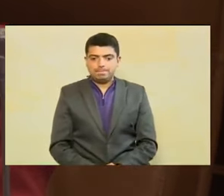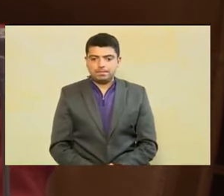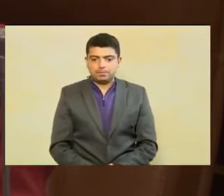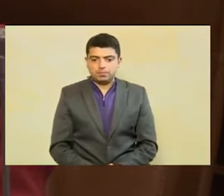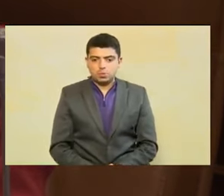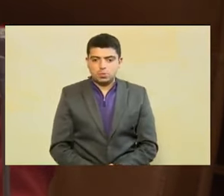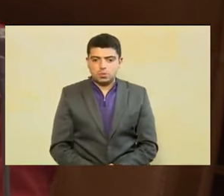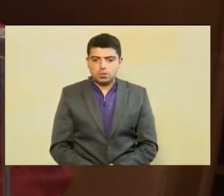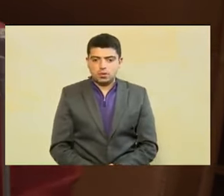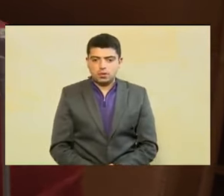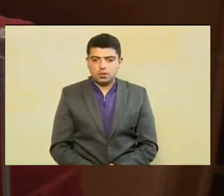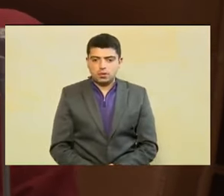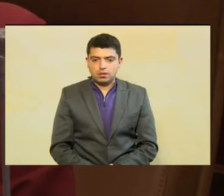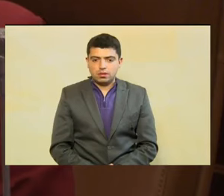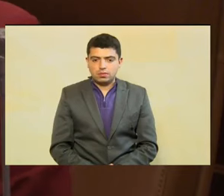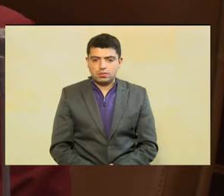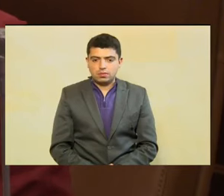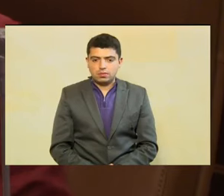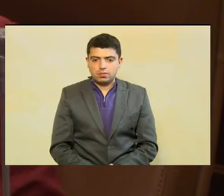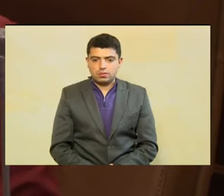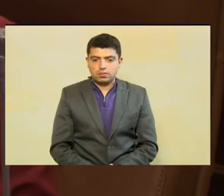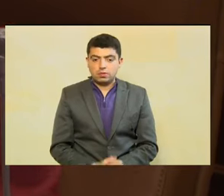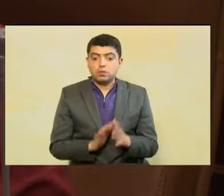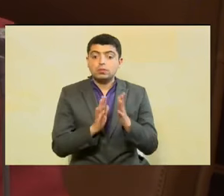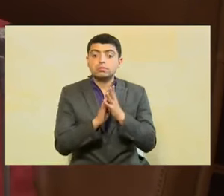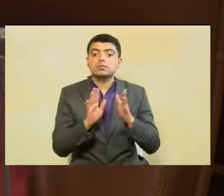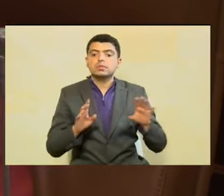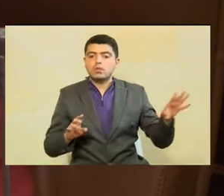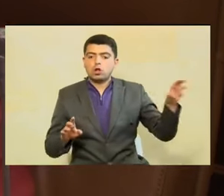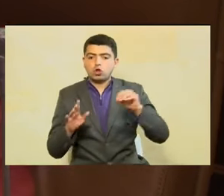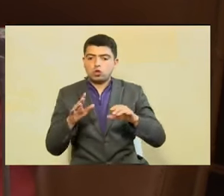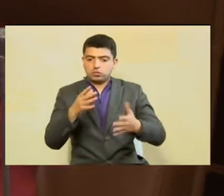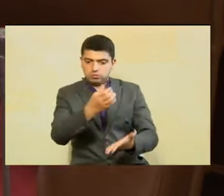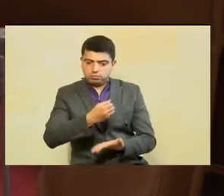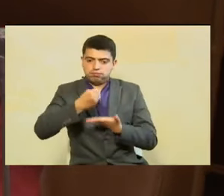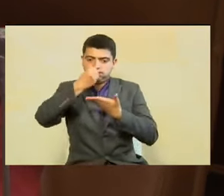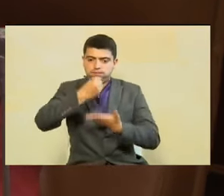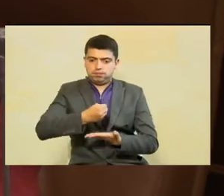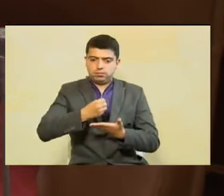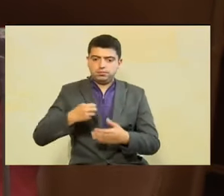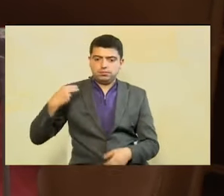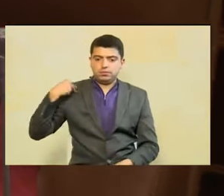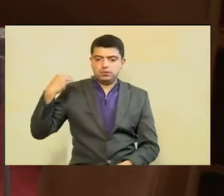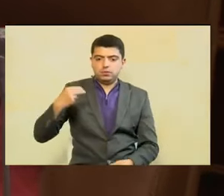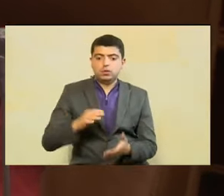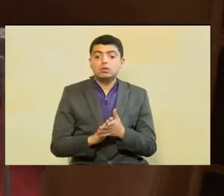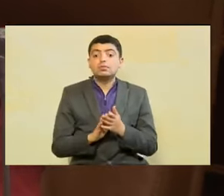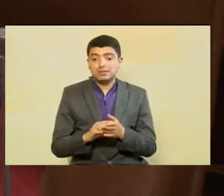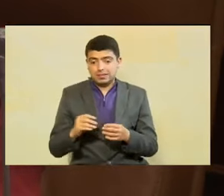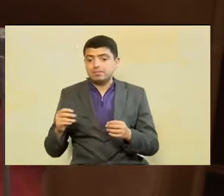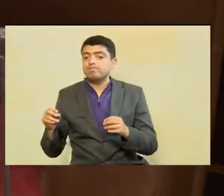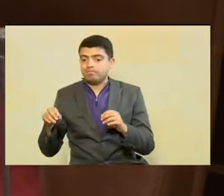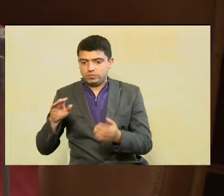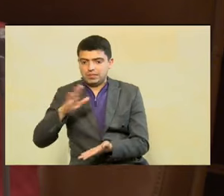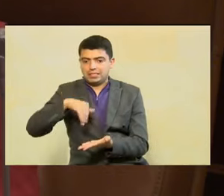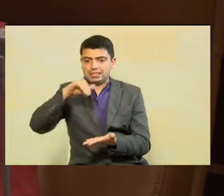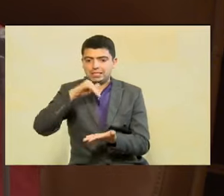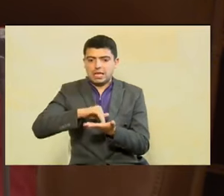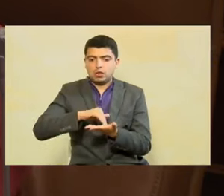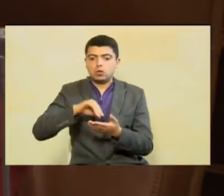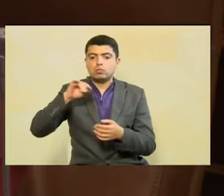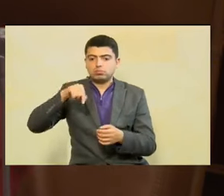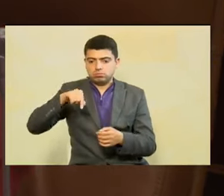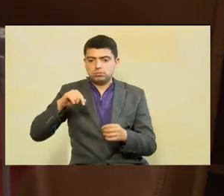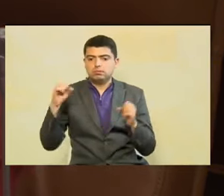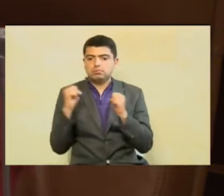la frente al al a todo el patrimonio histórico que se tiene que recuperar en el centro de Bogotá